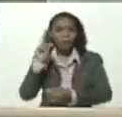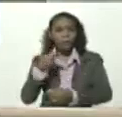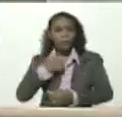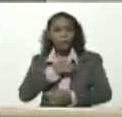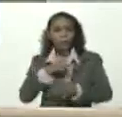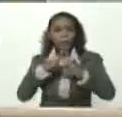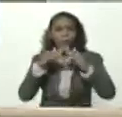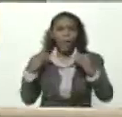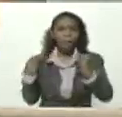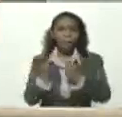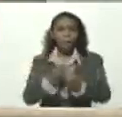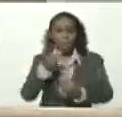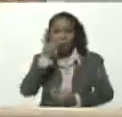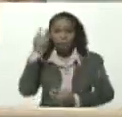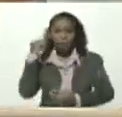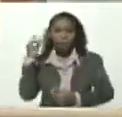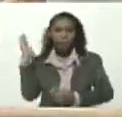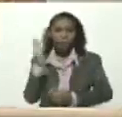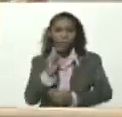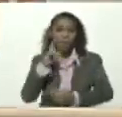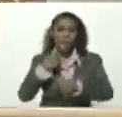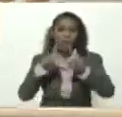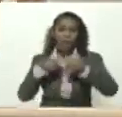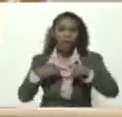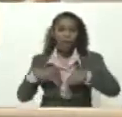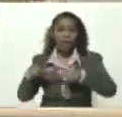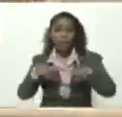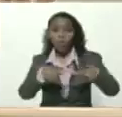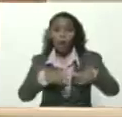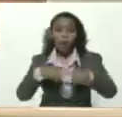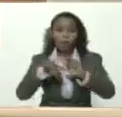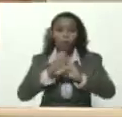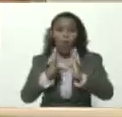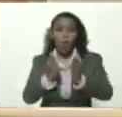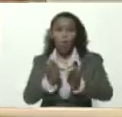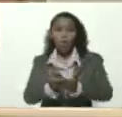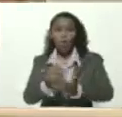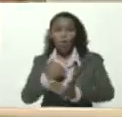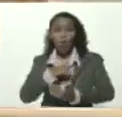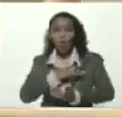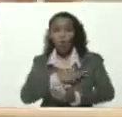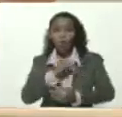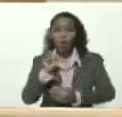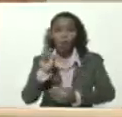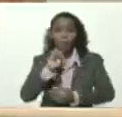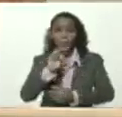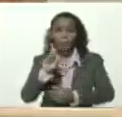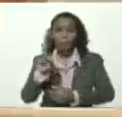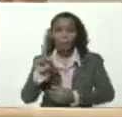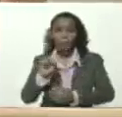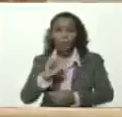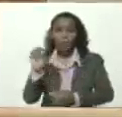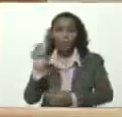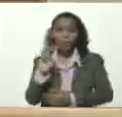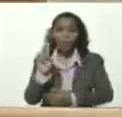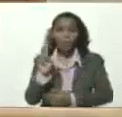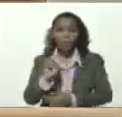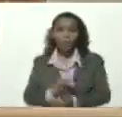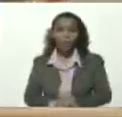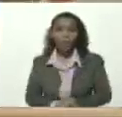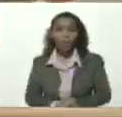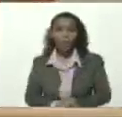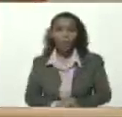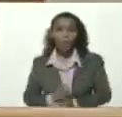los compañeros y compañeras que vienen de distintas partes del mundo. Estaremos el 21, el 22,